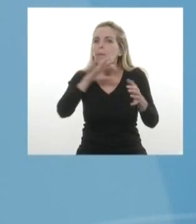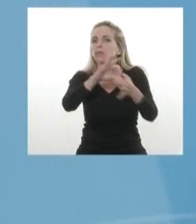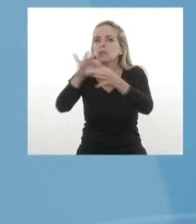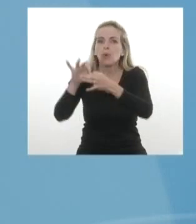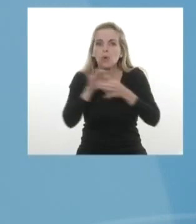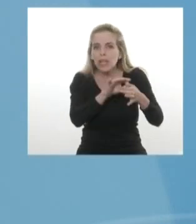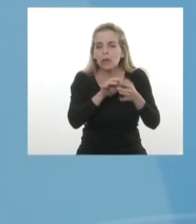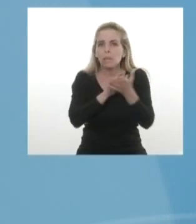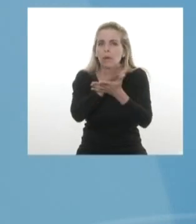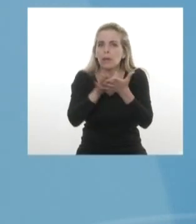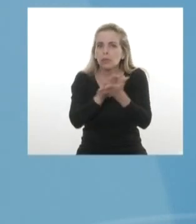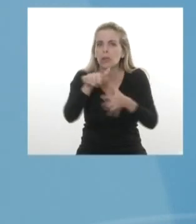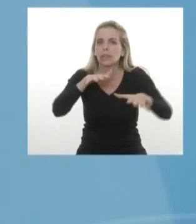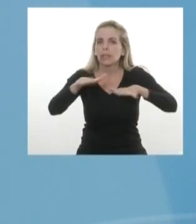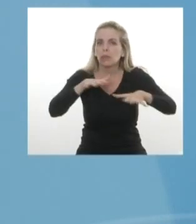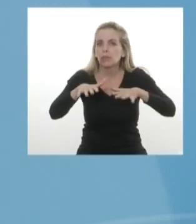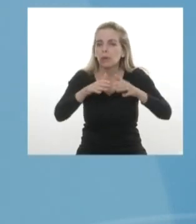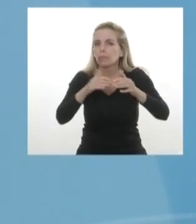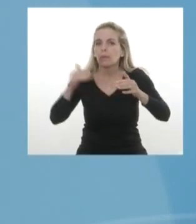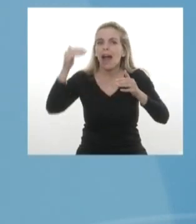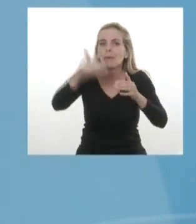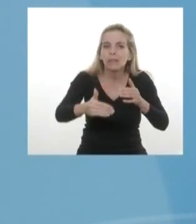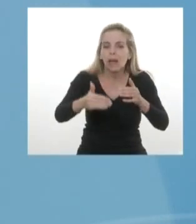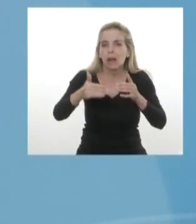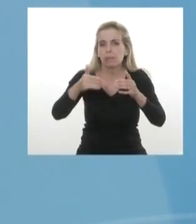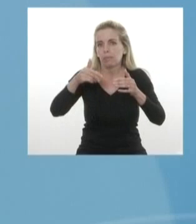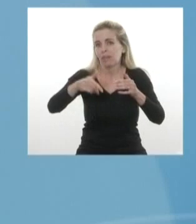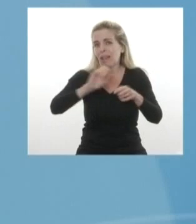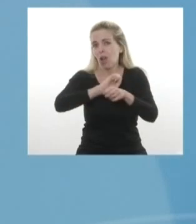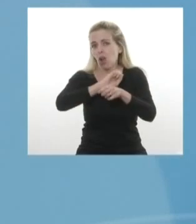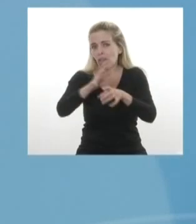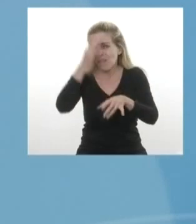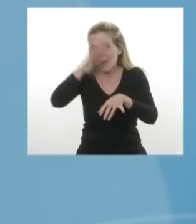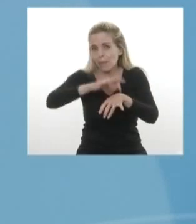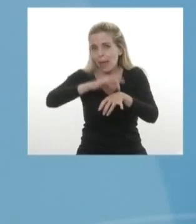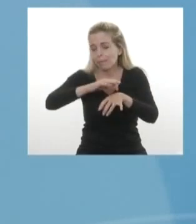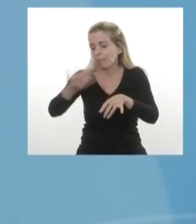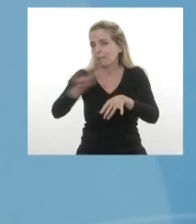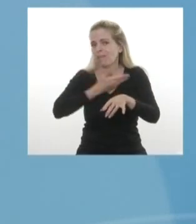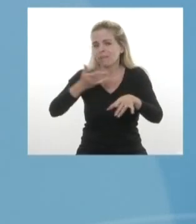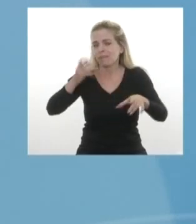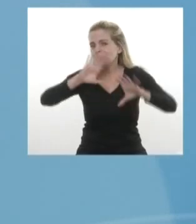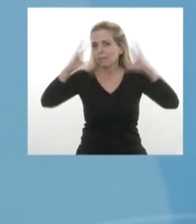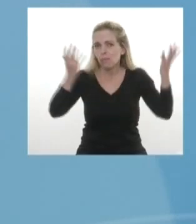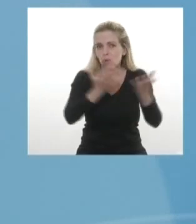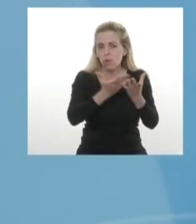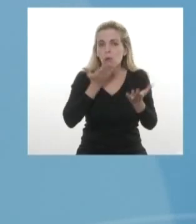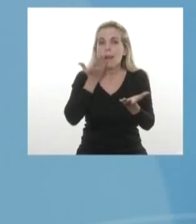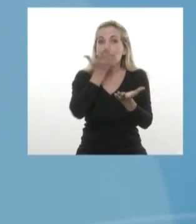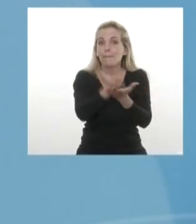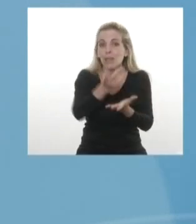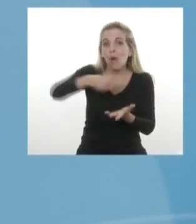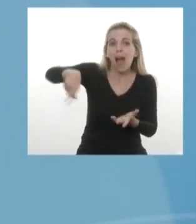esta catástrofe que azota a la humanidad. Les pido que no aceptemos que